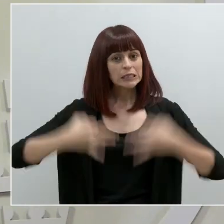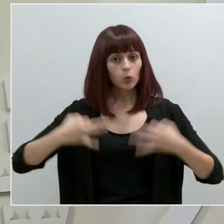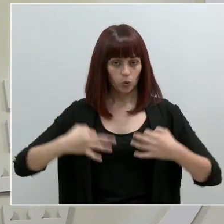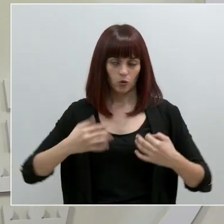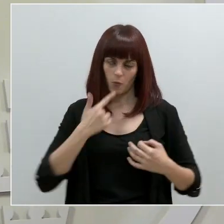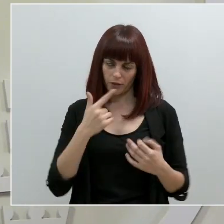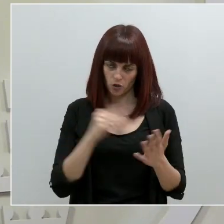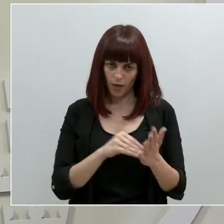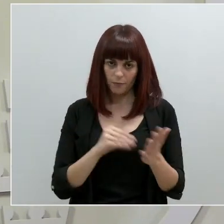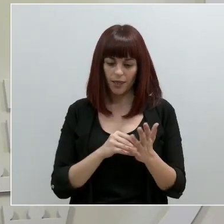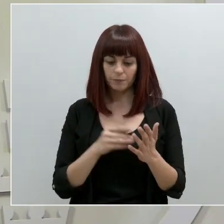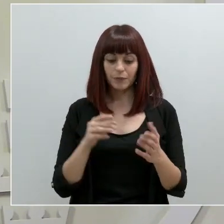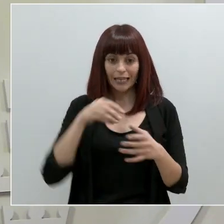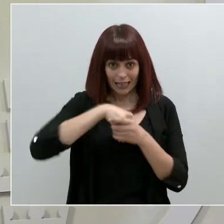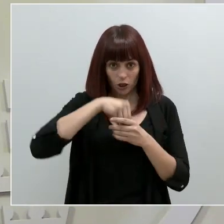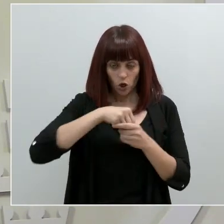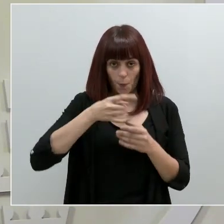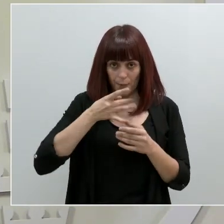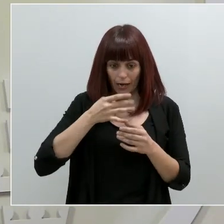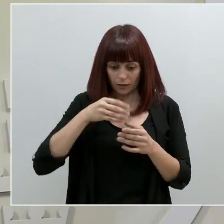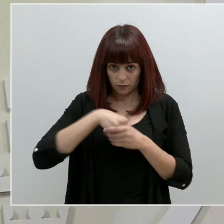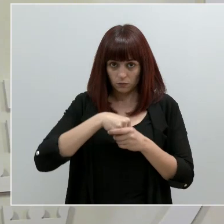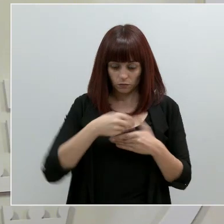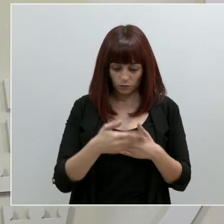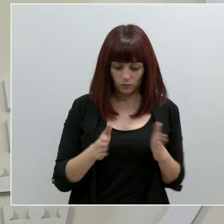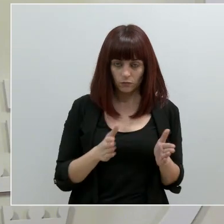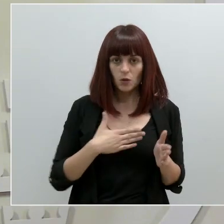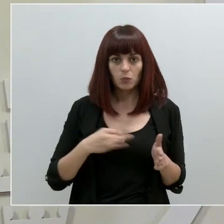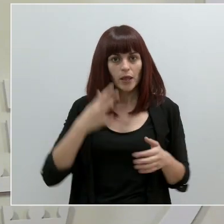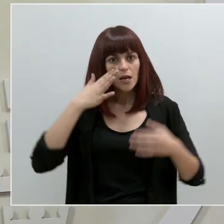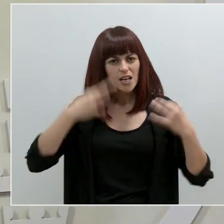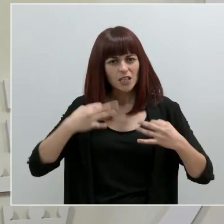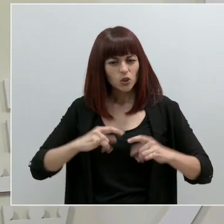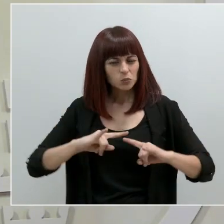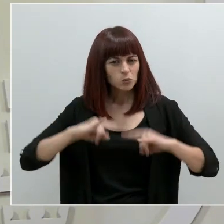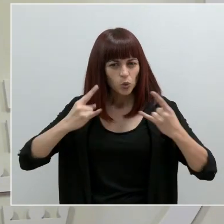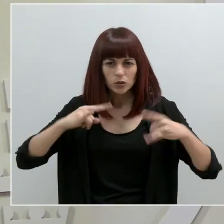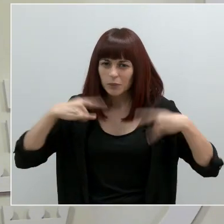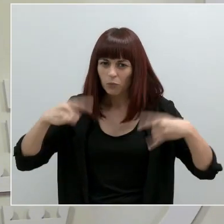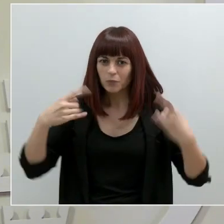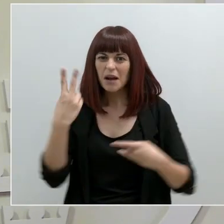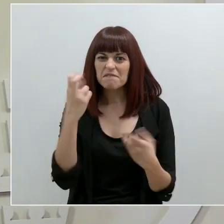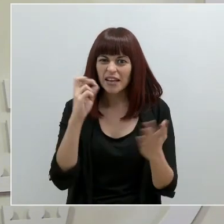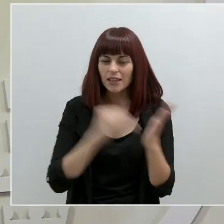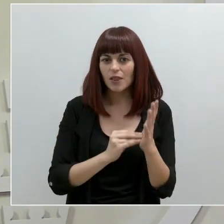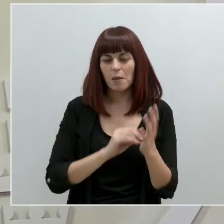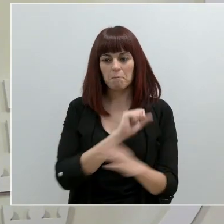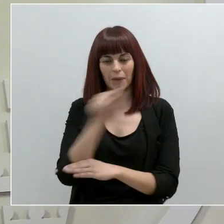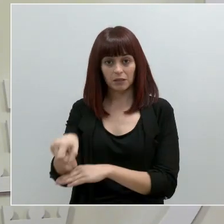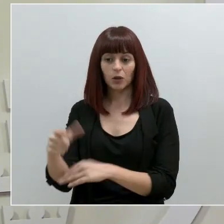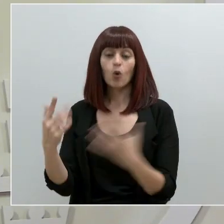varias veces, que los interiores pueden multiplicar el riesgo por casi 20 veces sobre